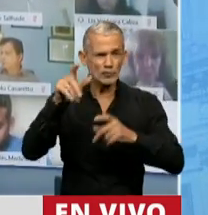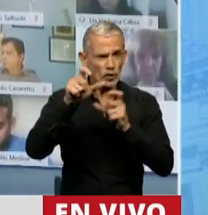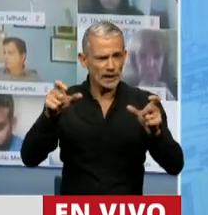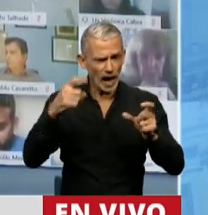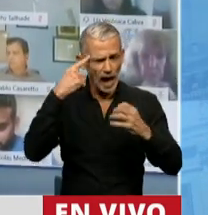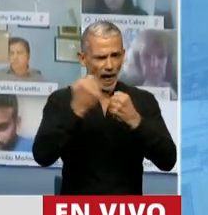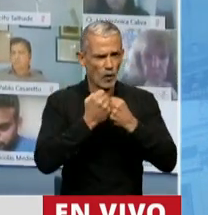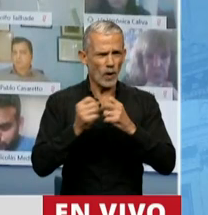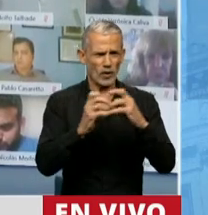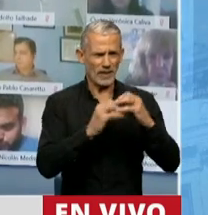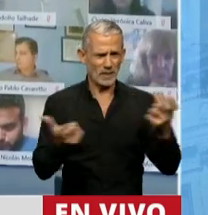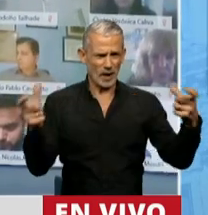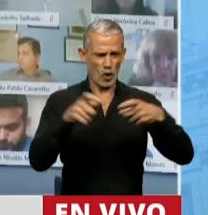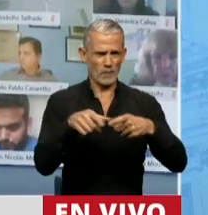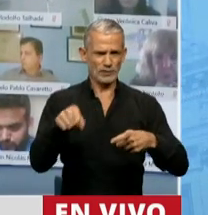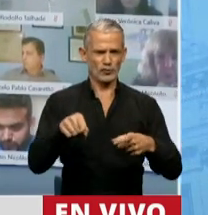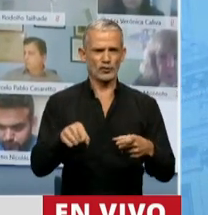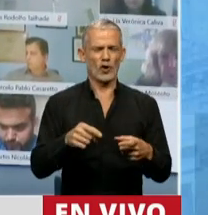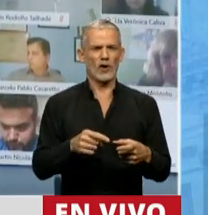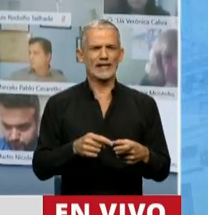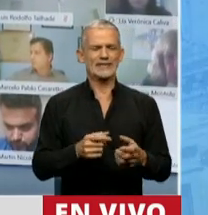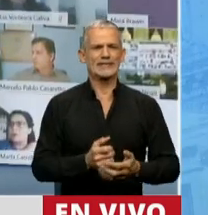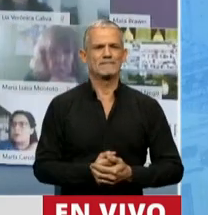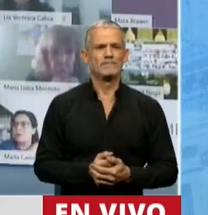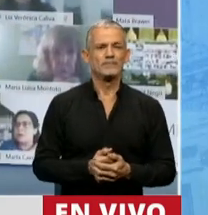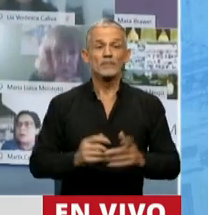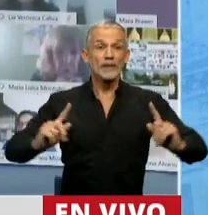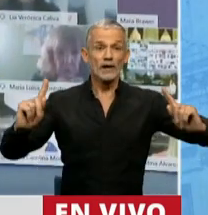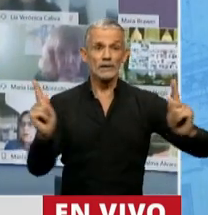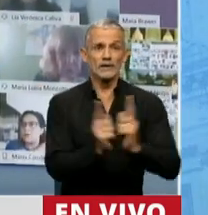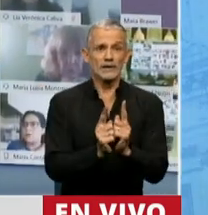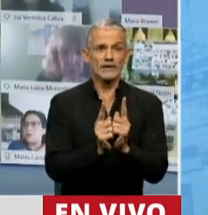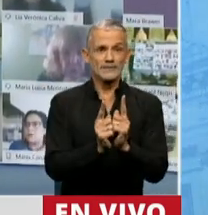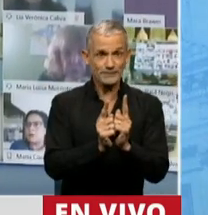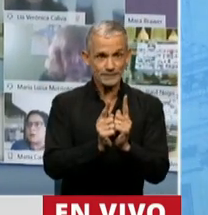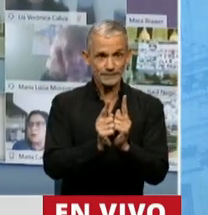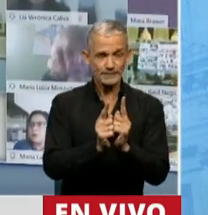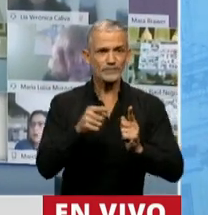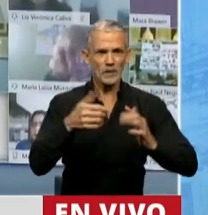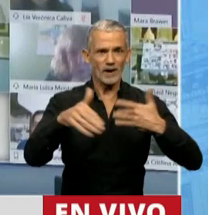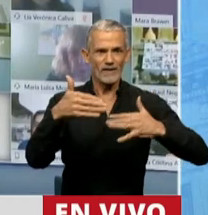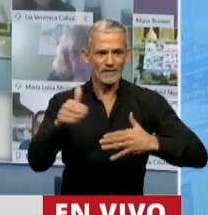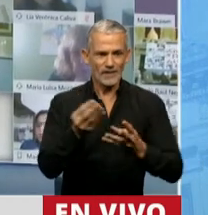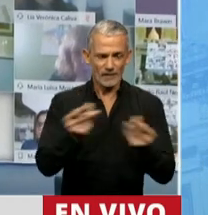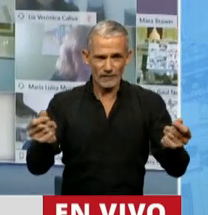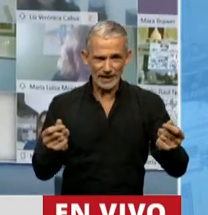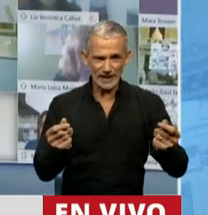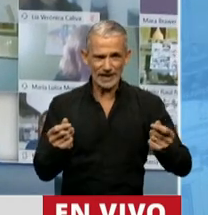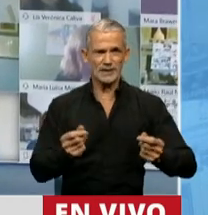mayoría en el debate que hemos tenido. En síntesis, presidente, para ir redondeando y